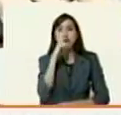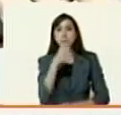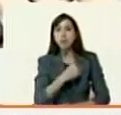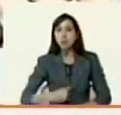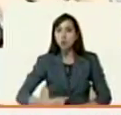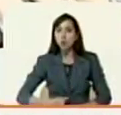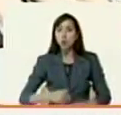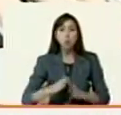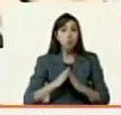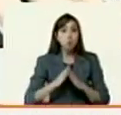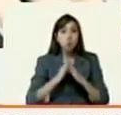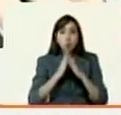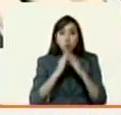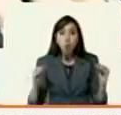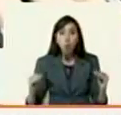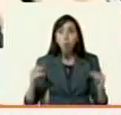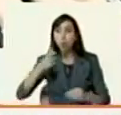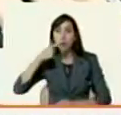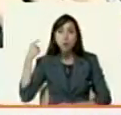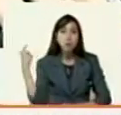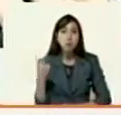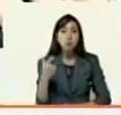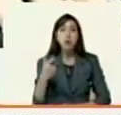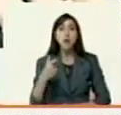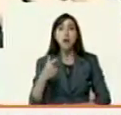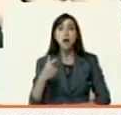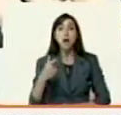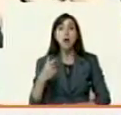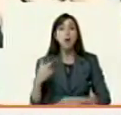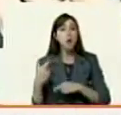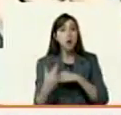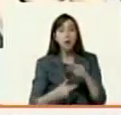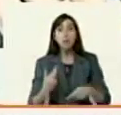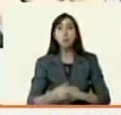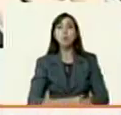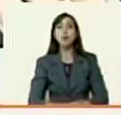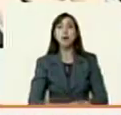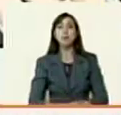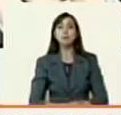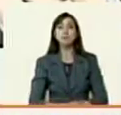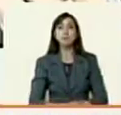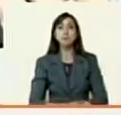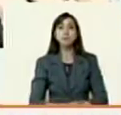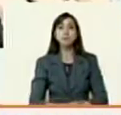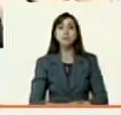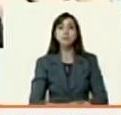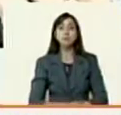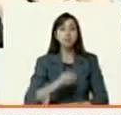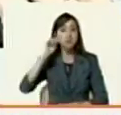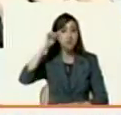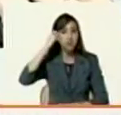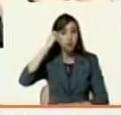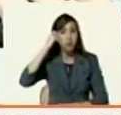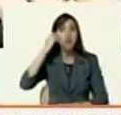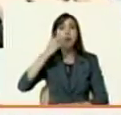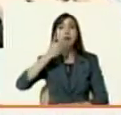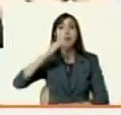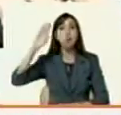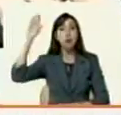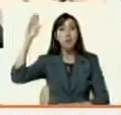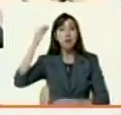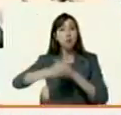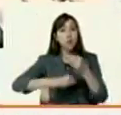la República. Es un tema de que hace 214 años surgió con aquel juramento. Aquel juramento lo hizo Bolívar y lo